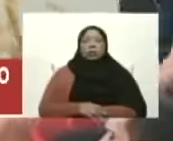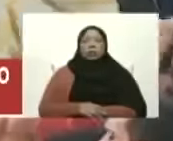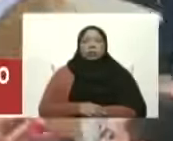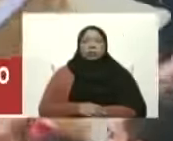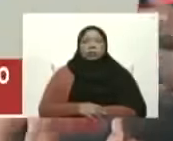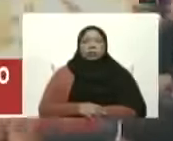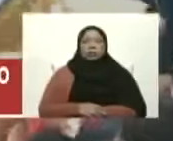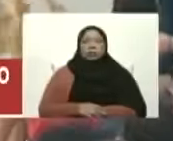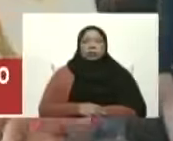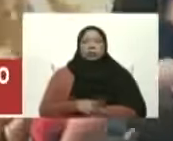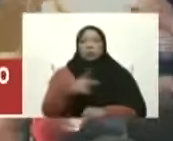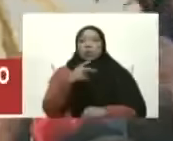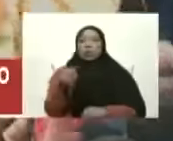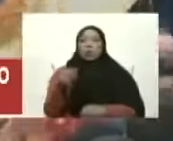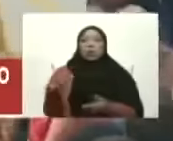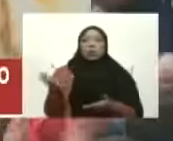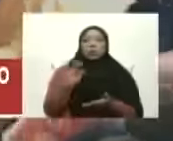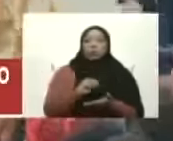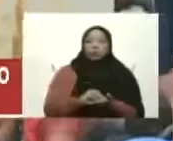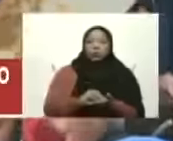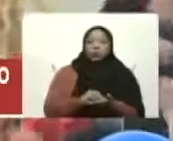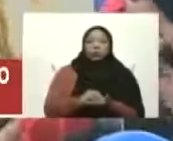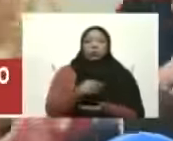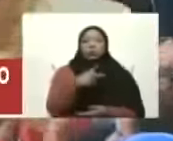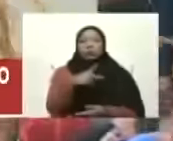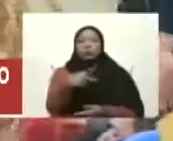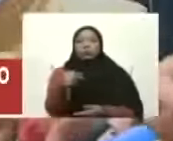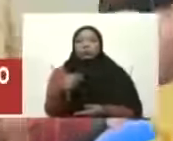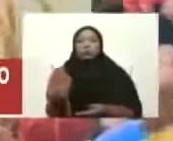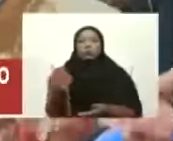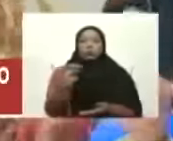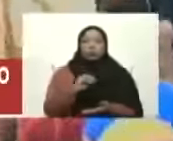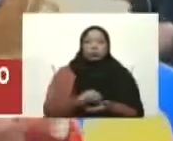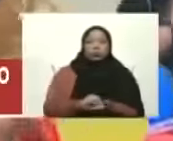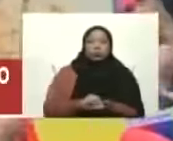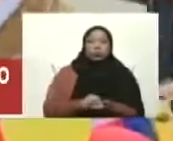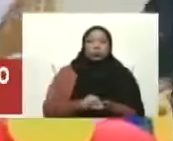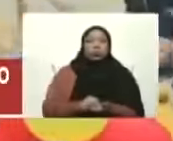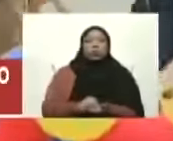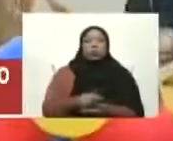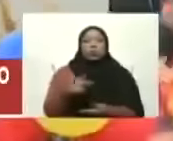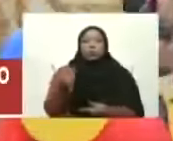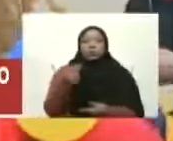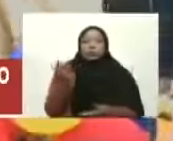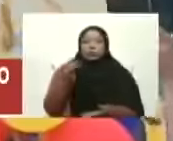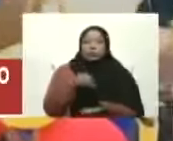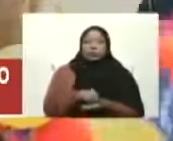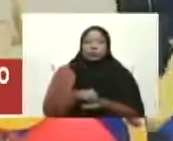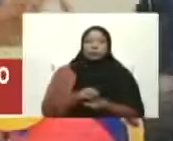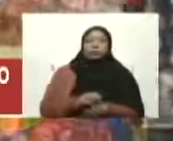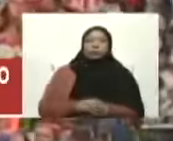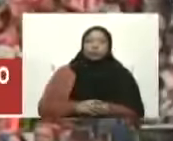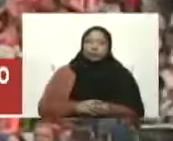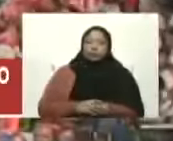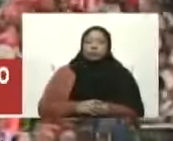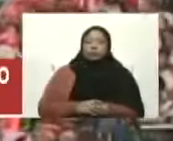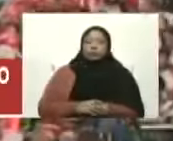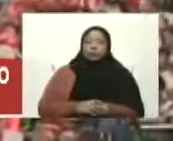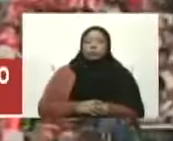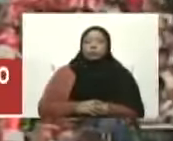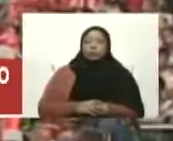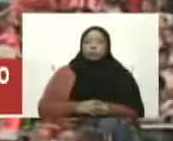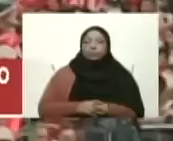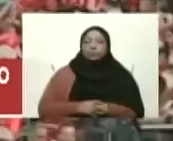no volverán, no volverán, no volverán, no volverán. Tengo que decirles